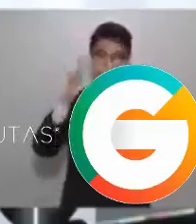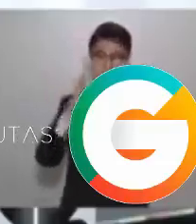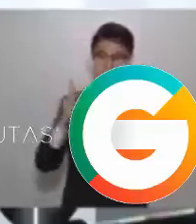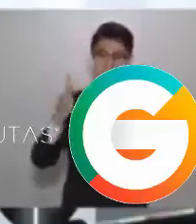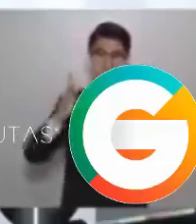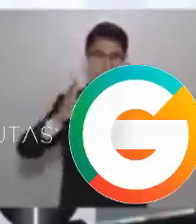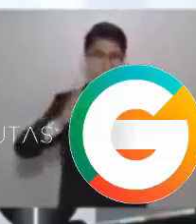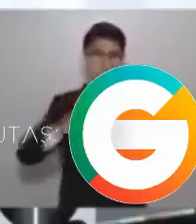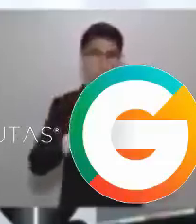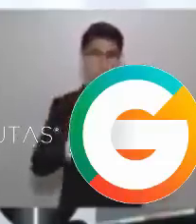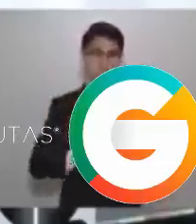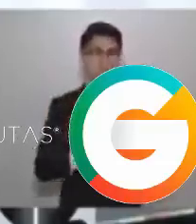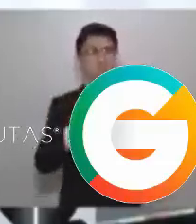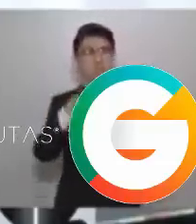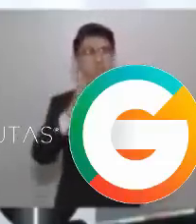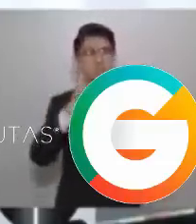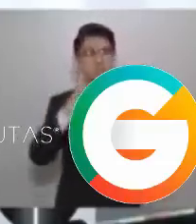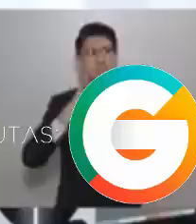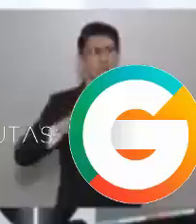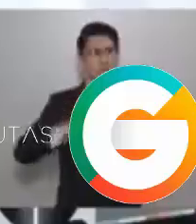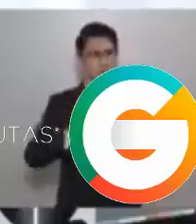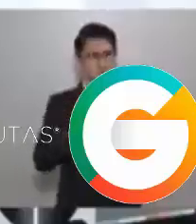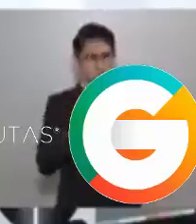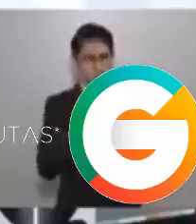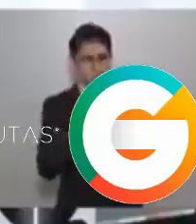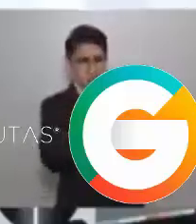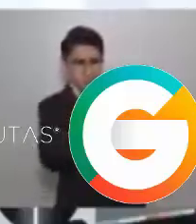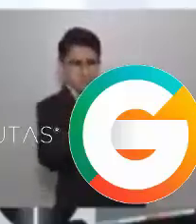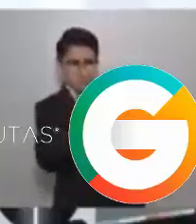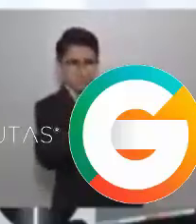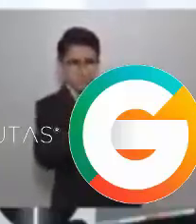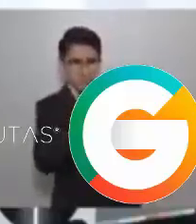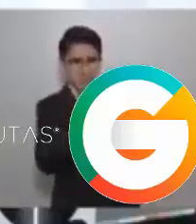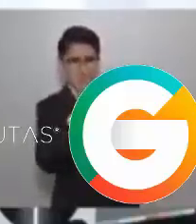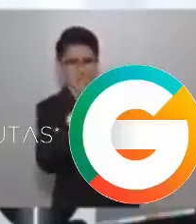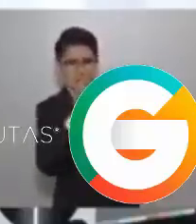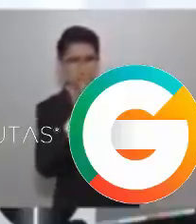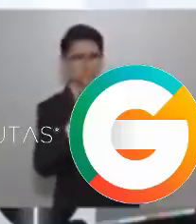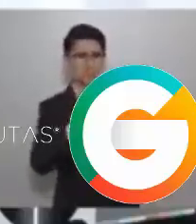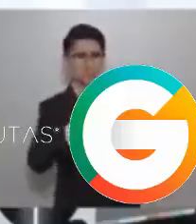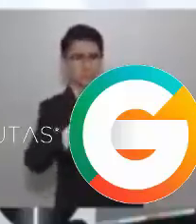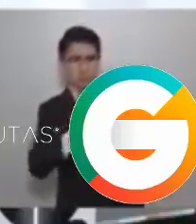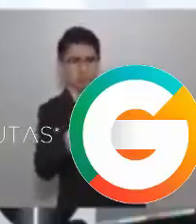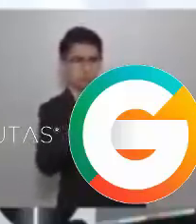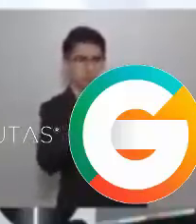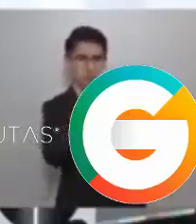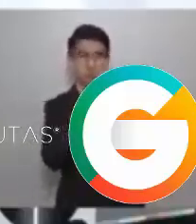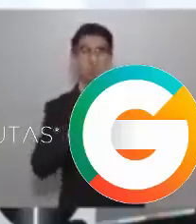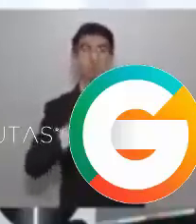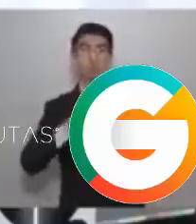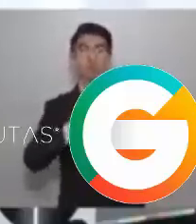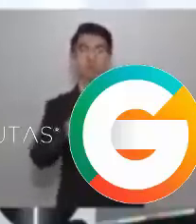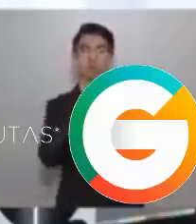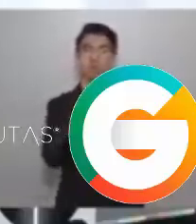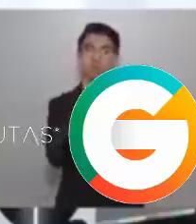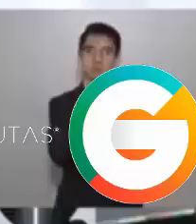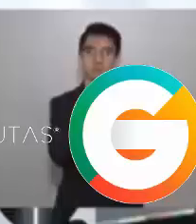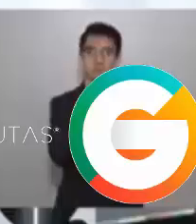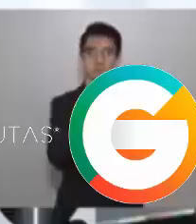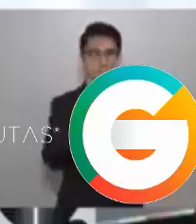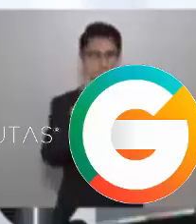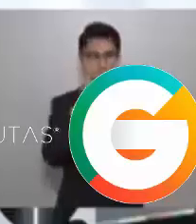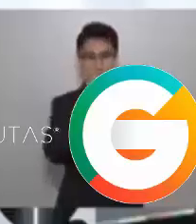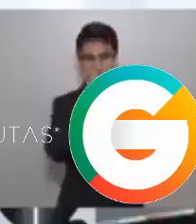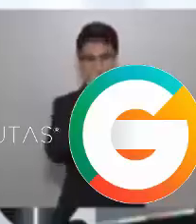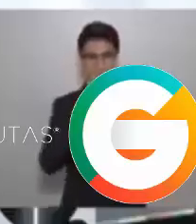punto, en base al comportamiento de la criminalística de campo, nos revela que hubo, en un primero de